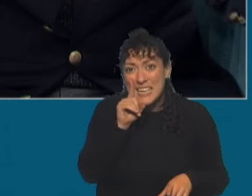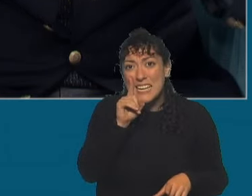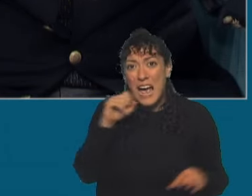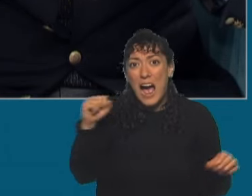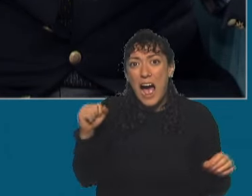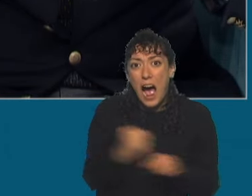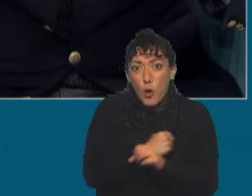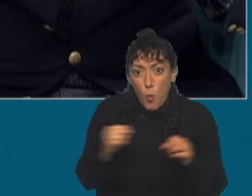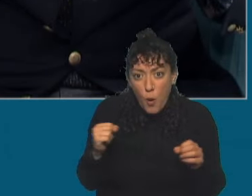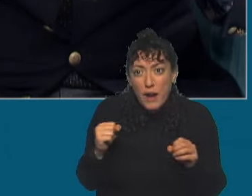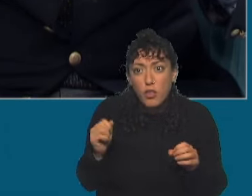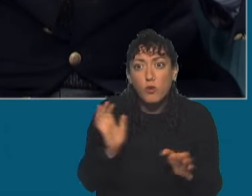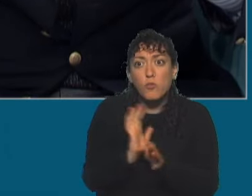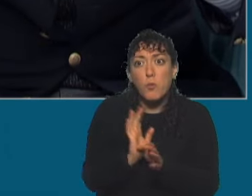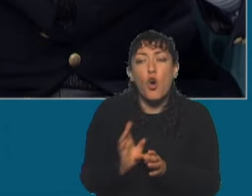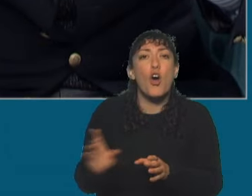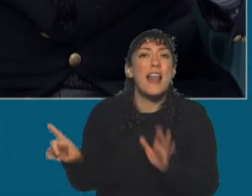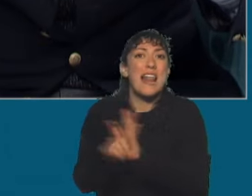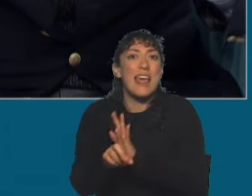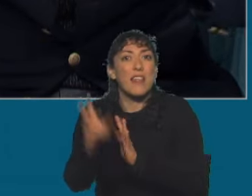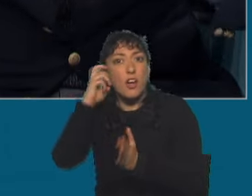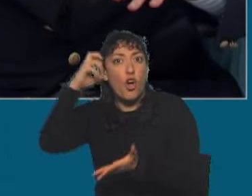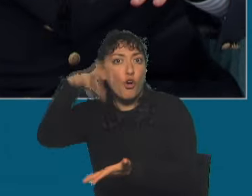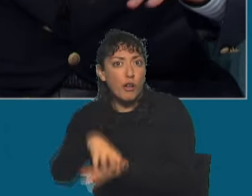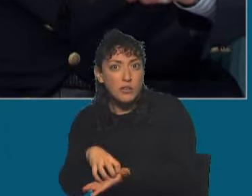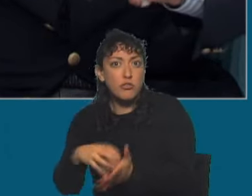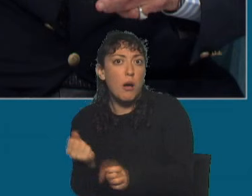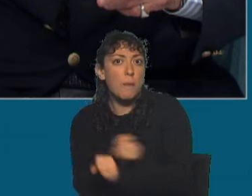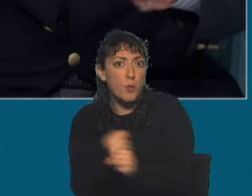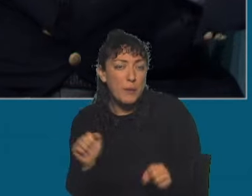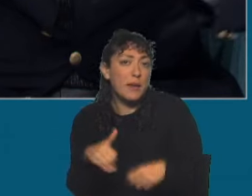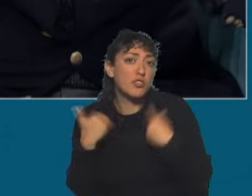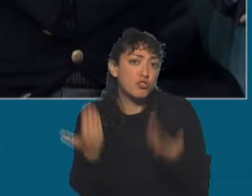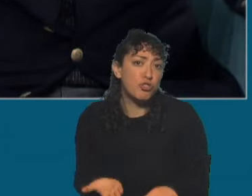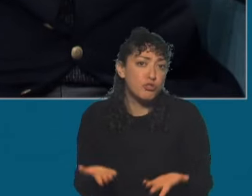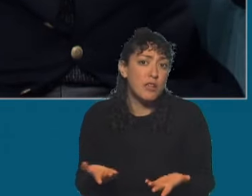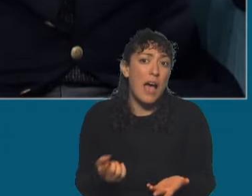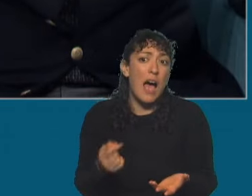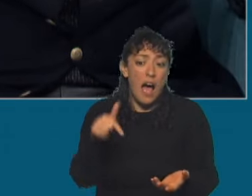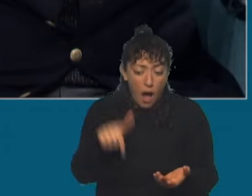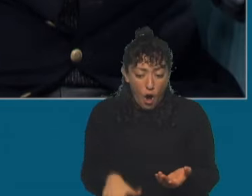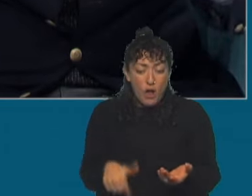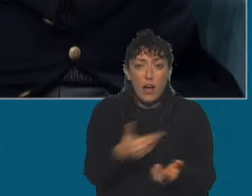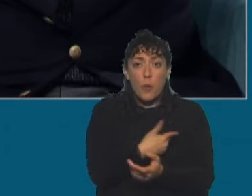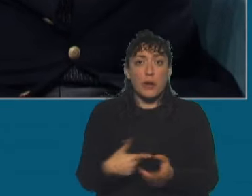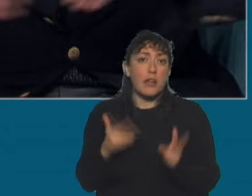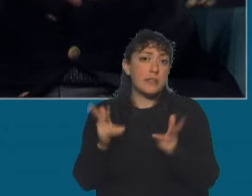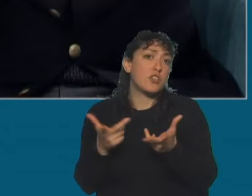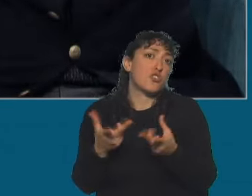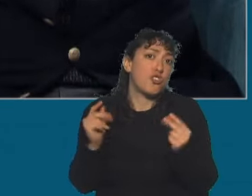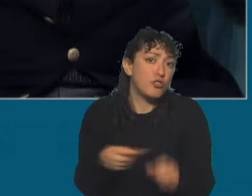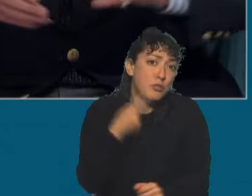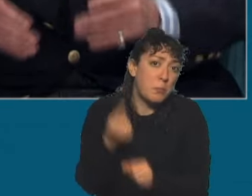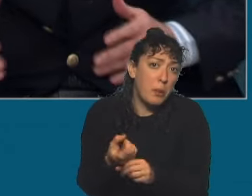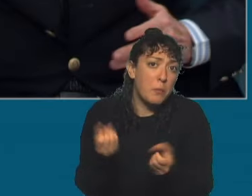legitimado y ratificado por una ley del Congreso de la Nación. Claro. Lo que determina que hoy en día nadie puede impugnarle al gobierno porque, señores,